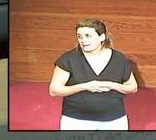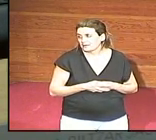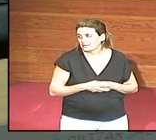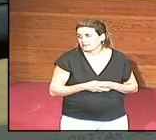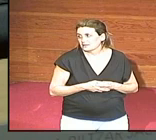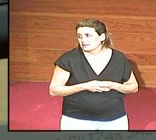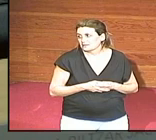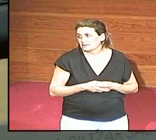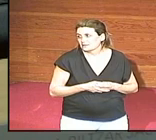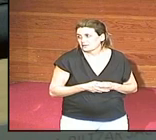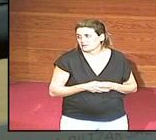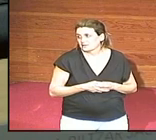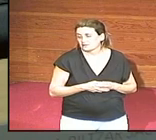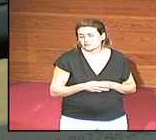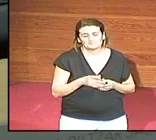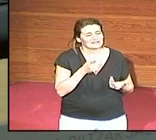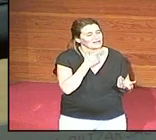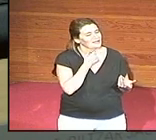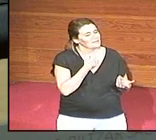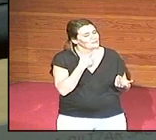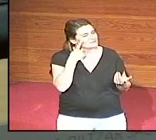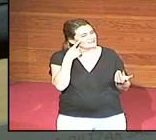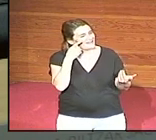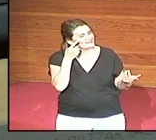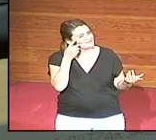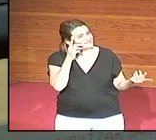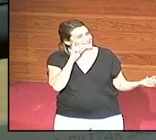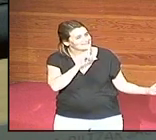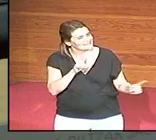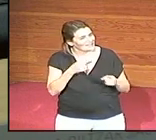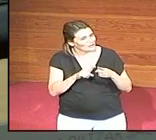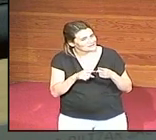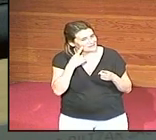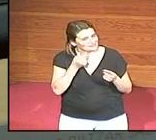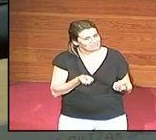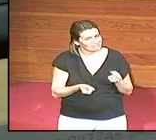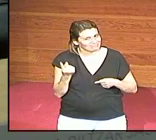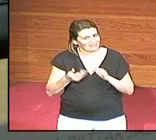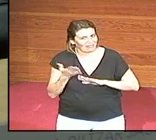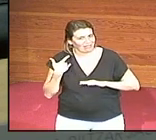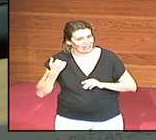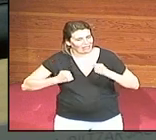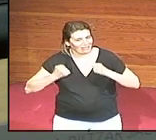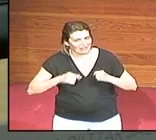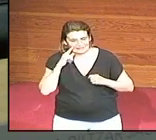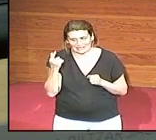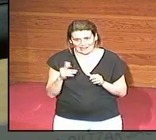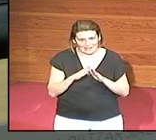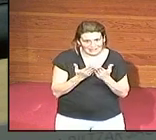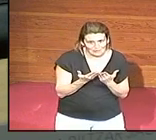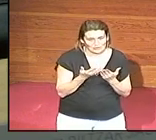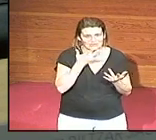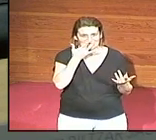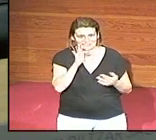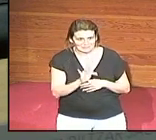me gusta de vez en cuando enseñar las cosas que se quedan atrás, ¿no? Salir a toda hostia, el dejarlo todo, están los libros, están los espejos, está